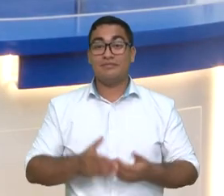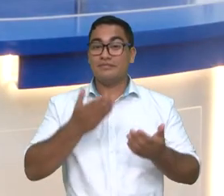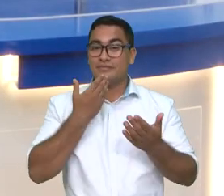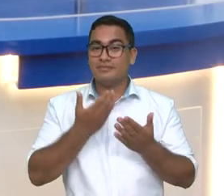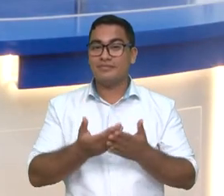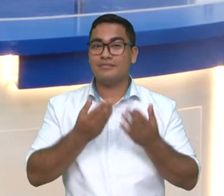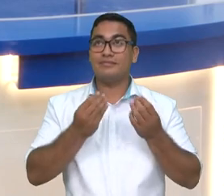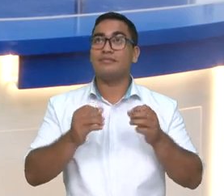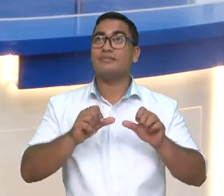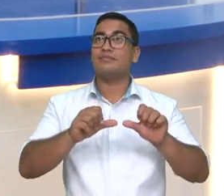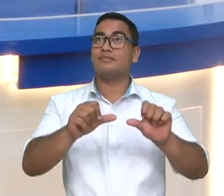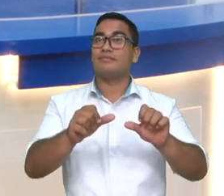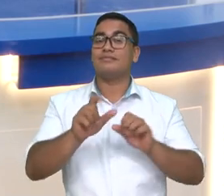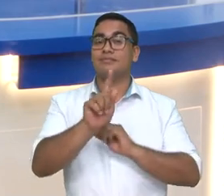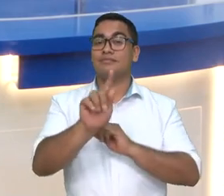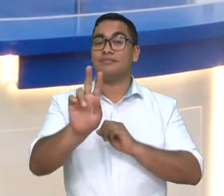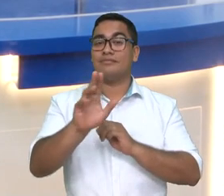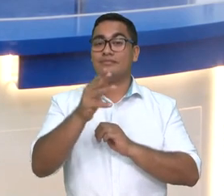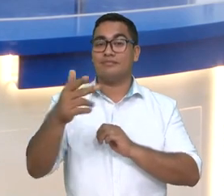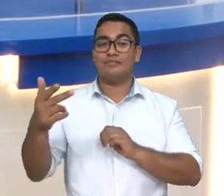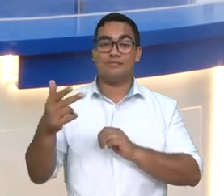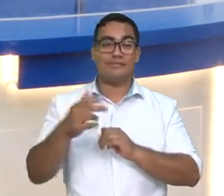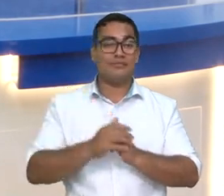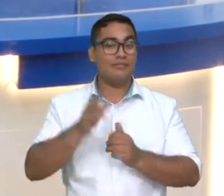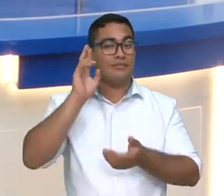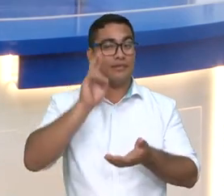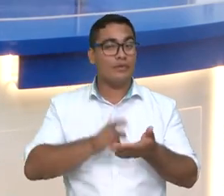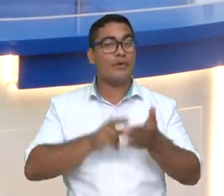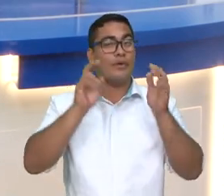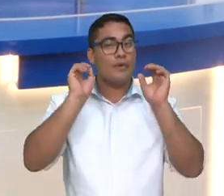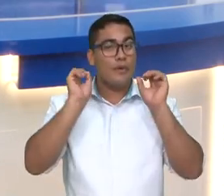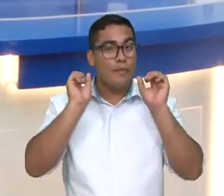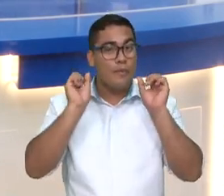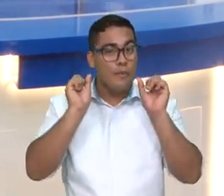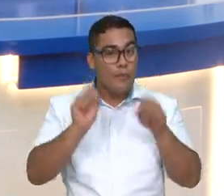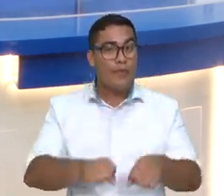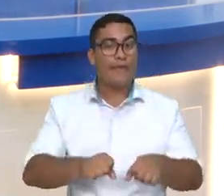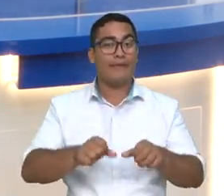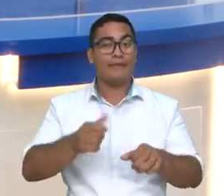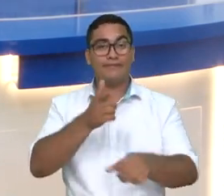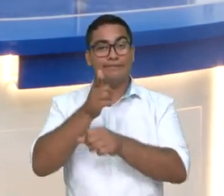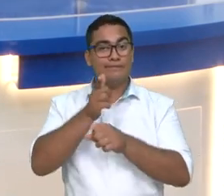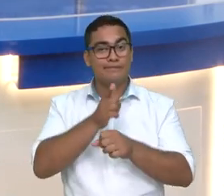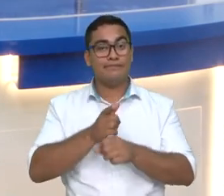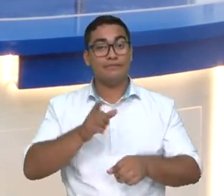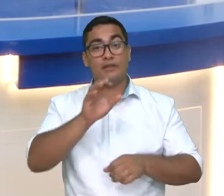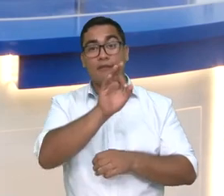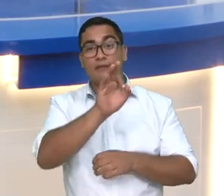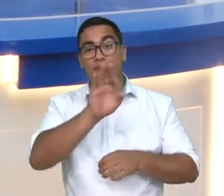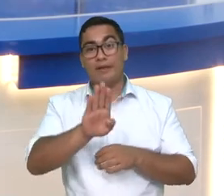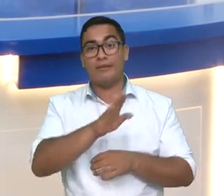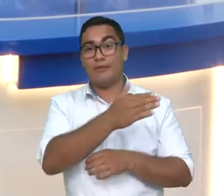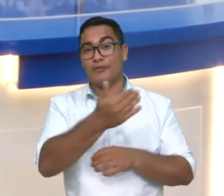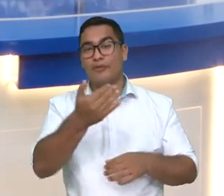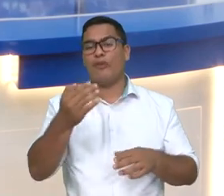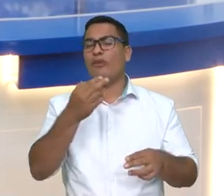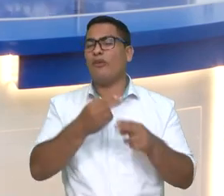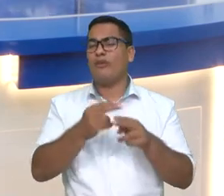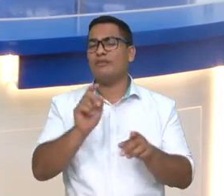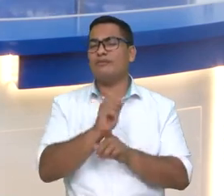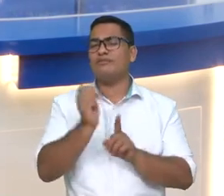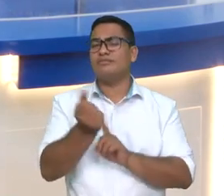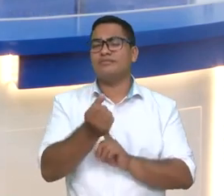Gracias por continuar en sintonía de Canal 98. Recuerde que también estamos transmitiendo en vivo a través de Facebook y Twitter, donde aparecemos como